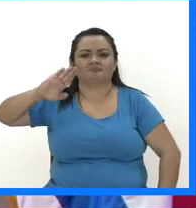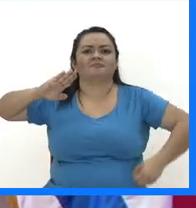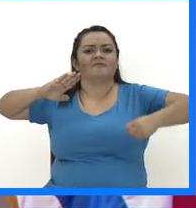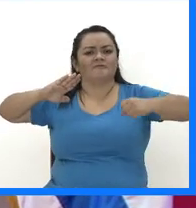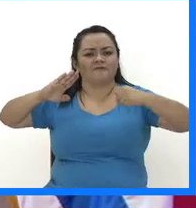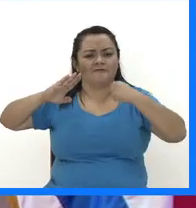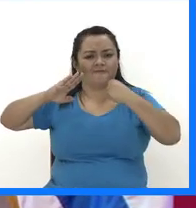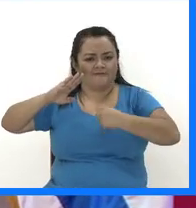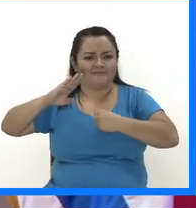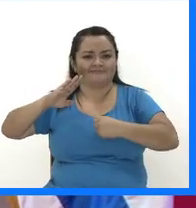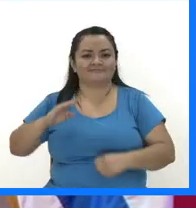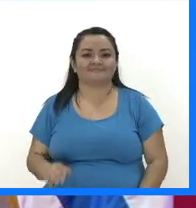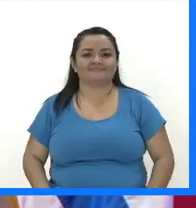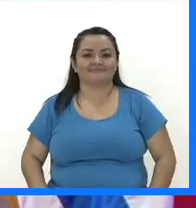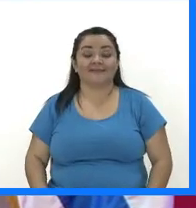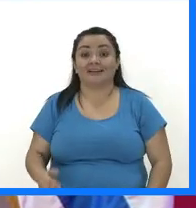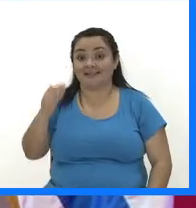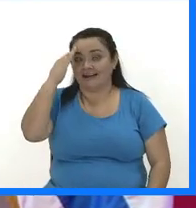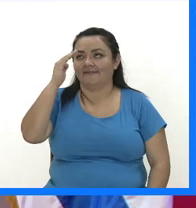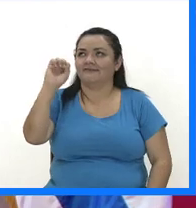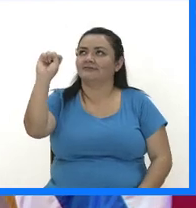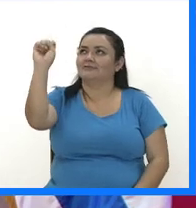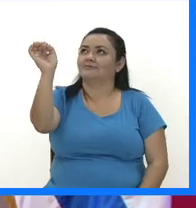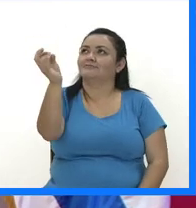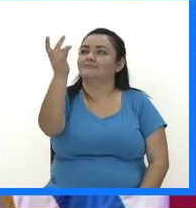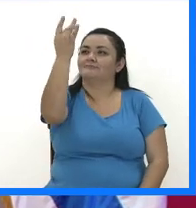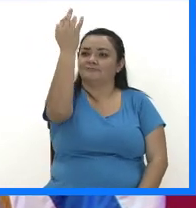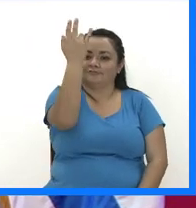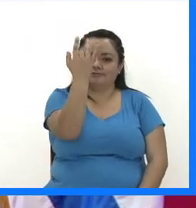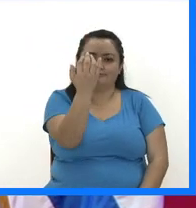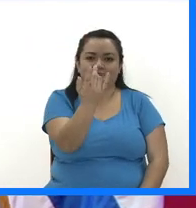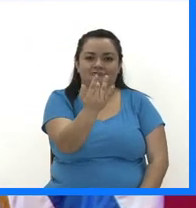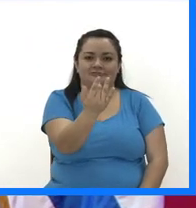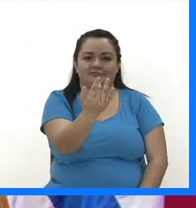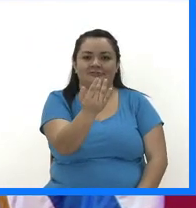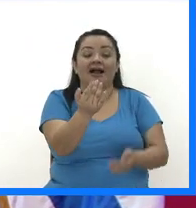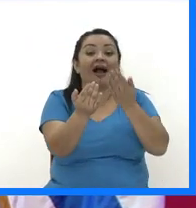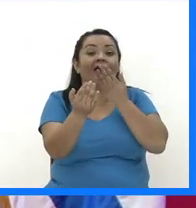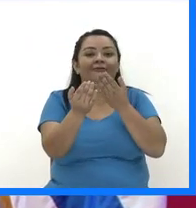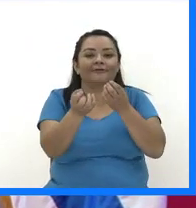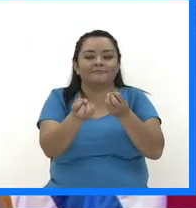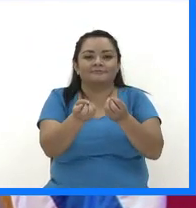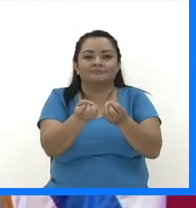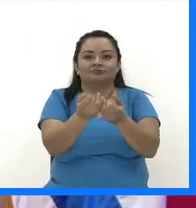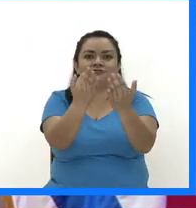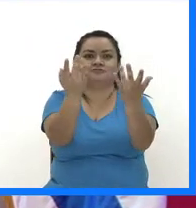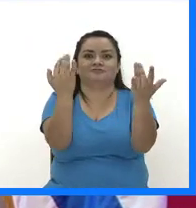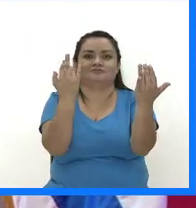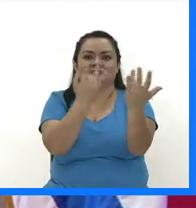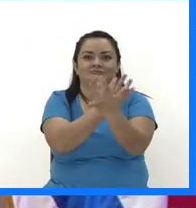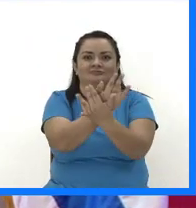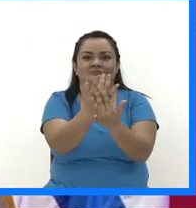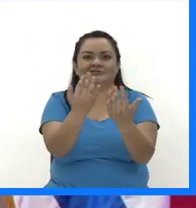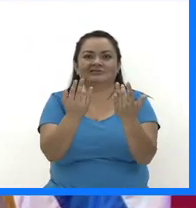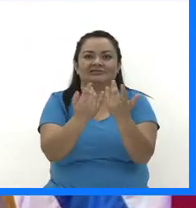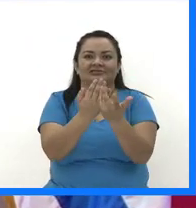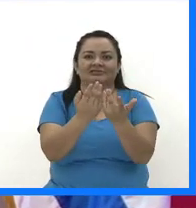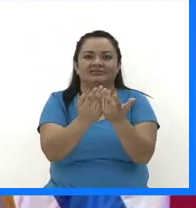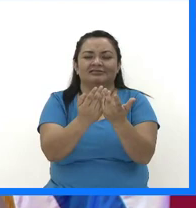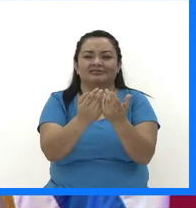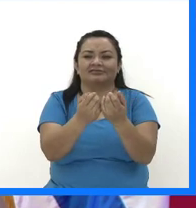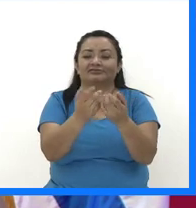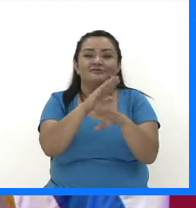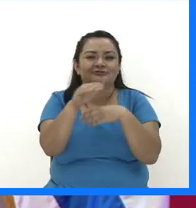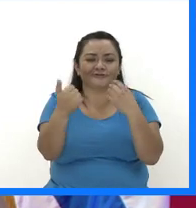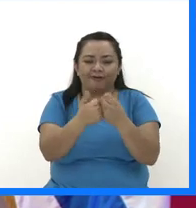descendió fuego y que dice la palabra consumió el agua consumió la leña consumió el